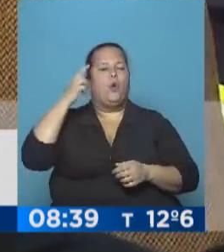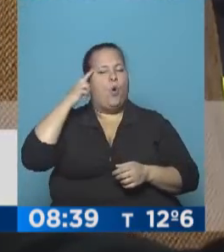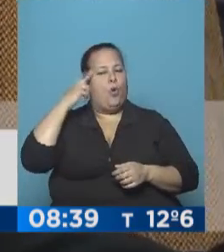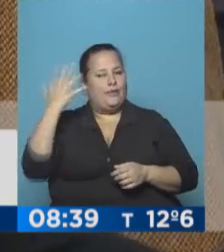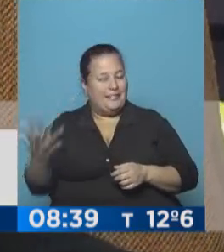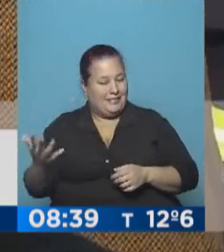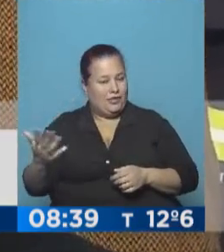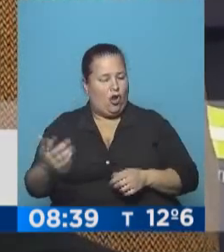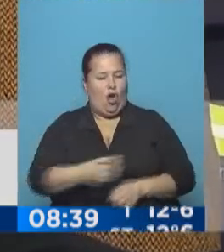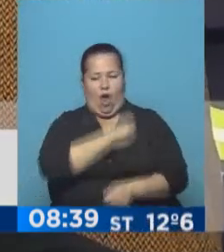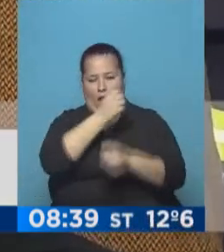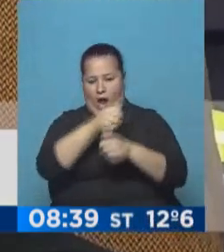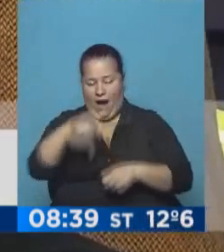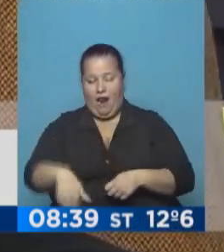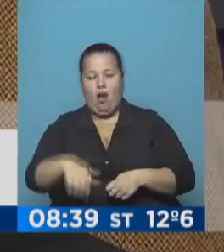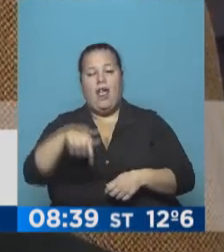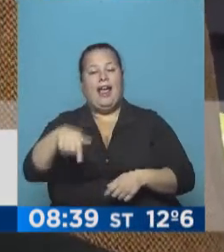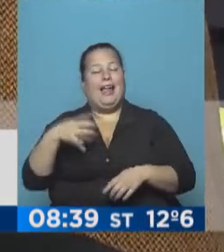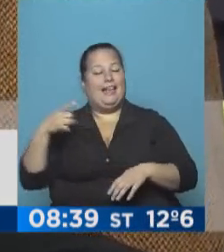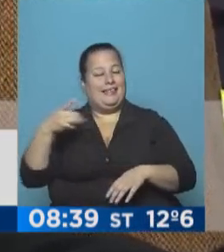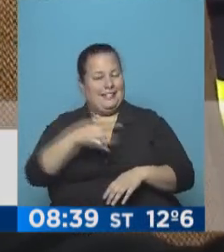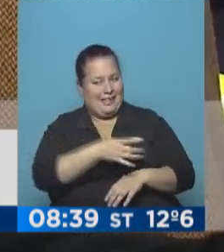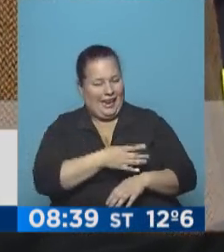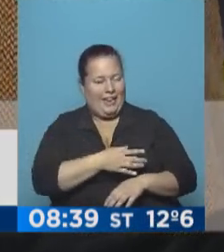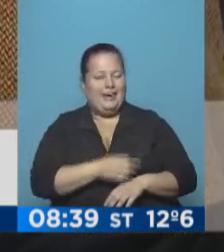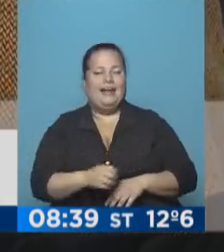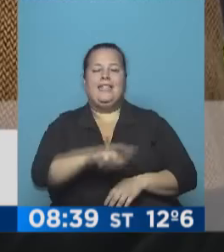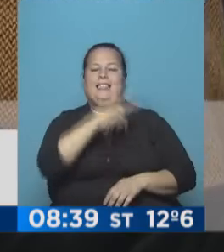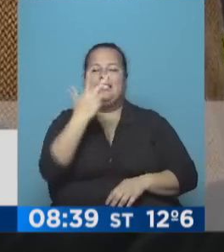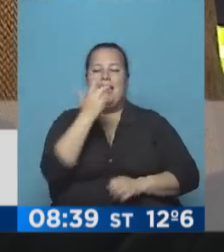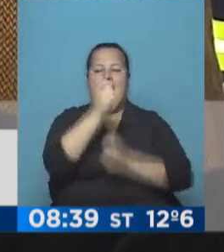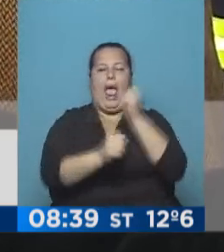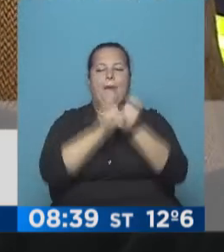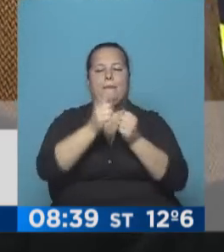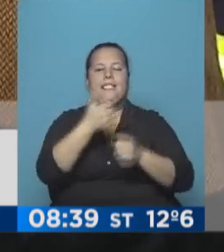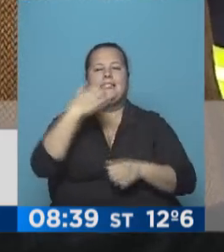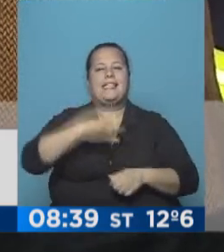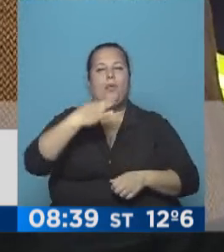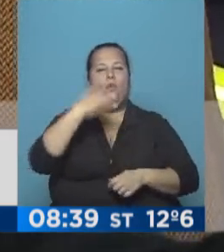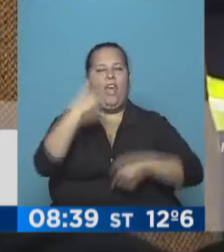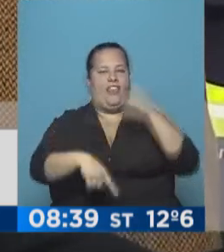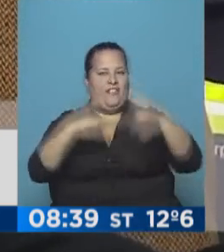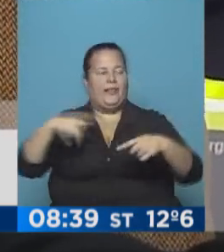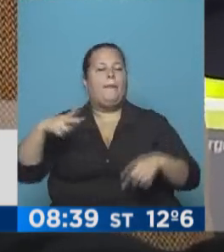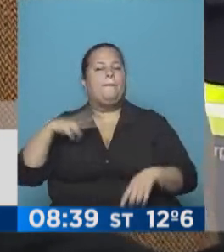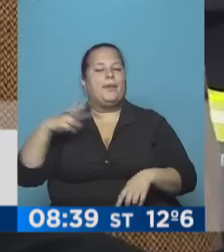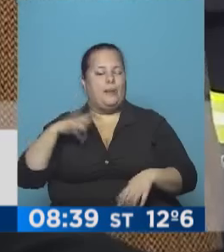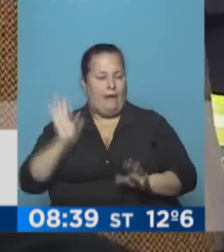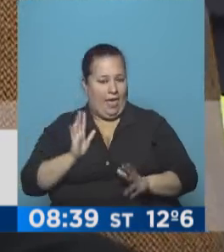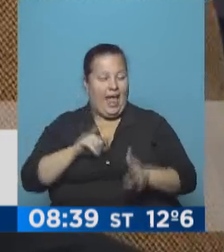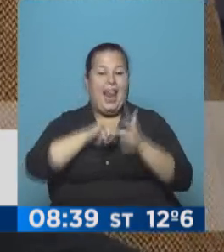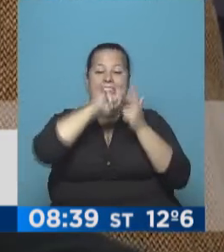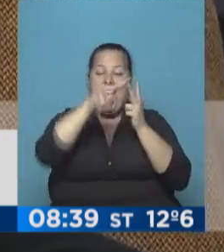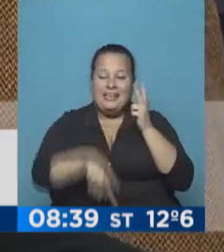95, en esta línea ha habido tres empresas de seguridad diferentes, privadas. Con las